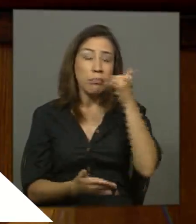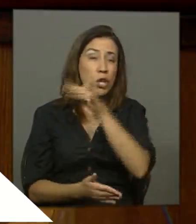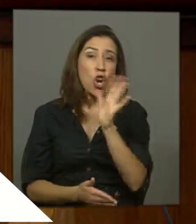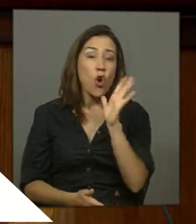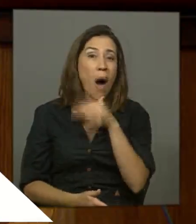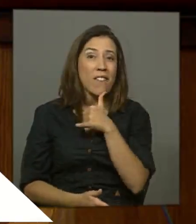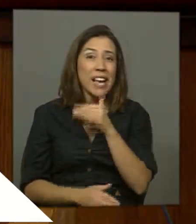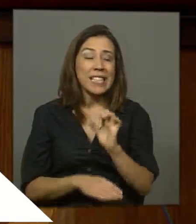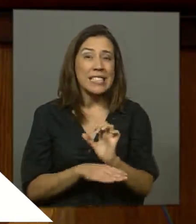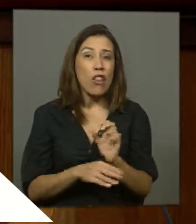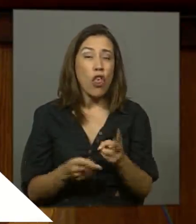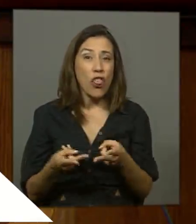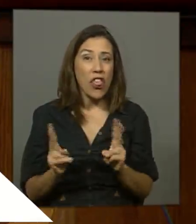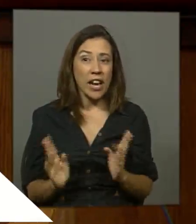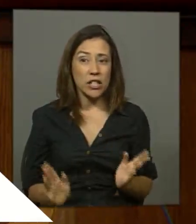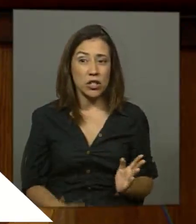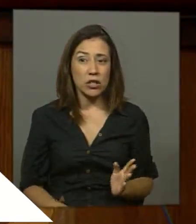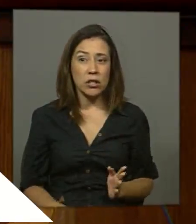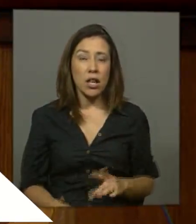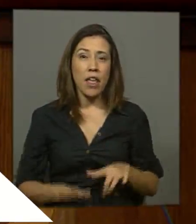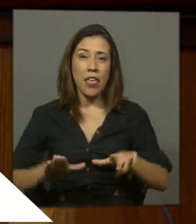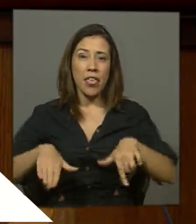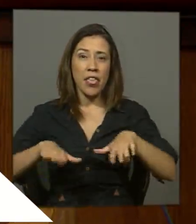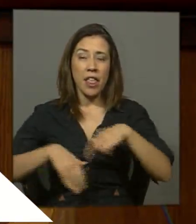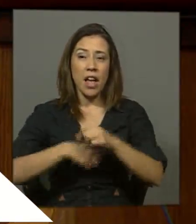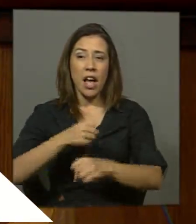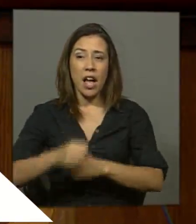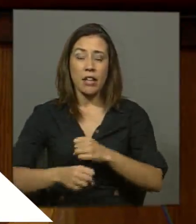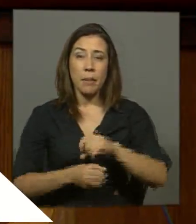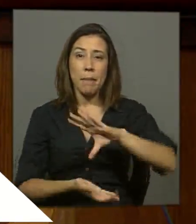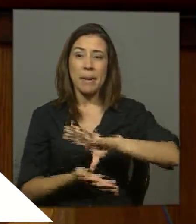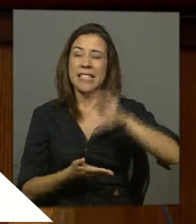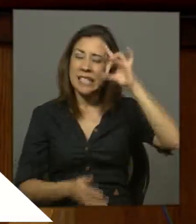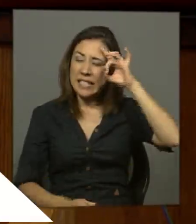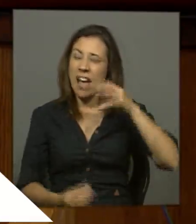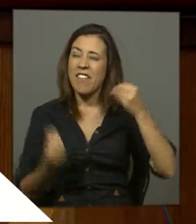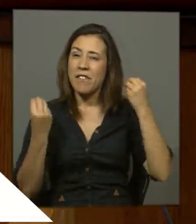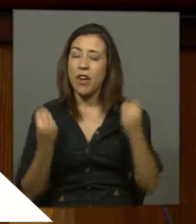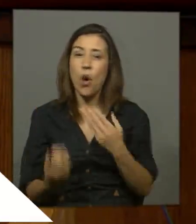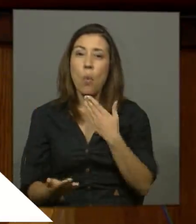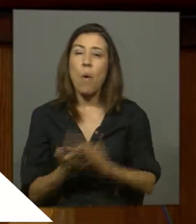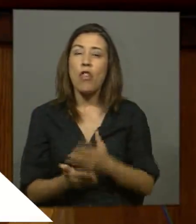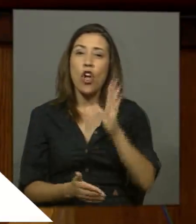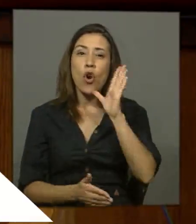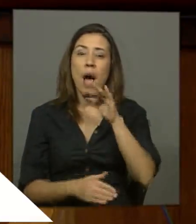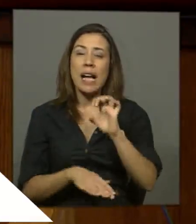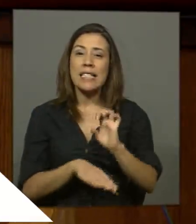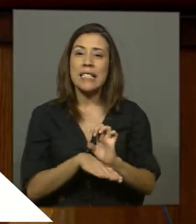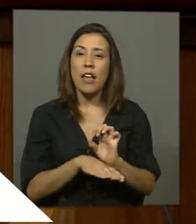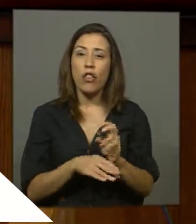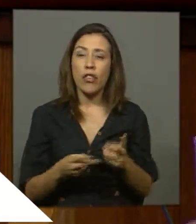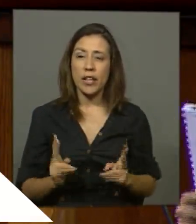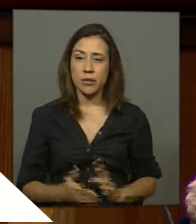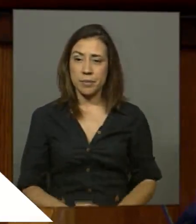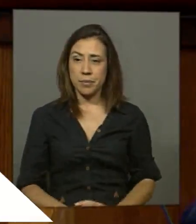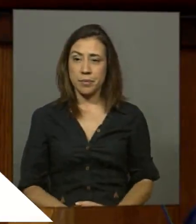Estado de derecho durante 17 años este país sabe bien cuando no hay Estado de